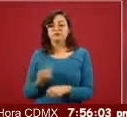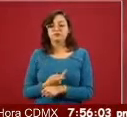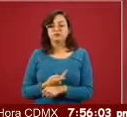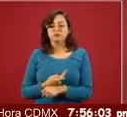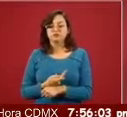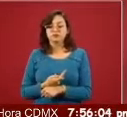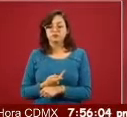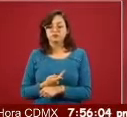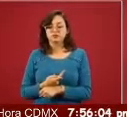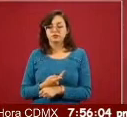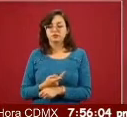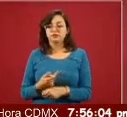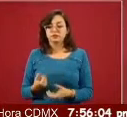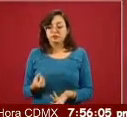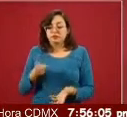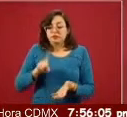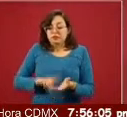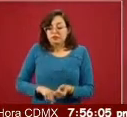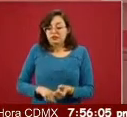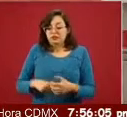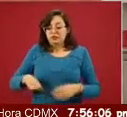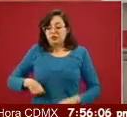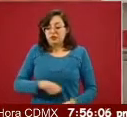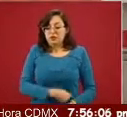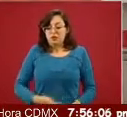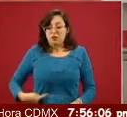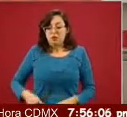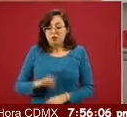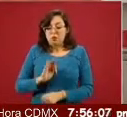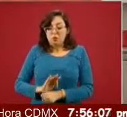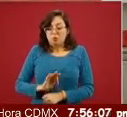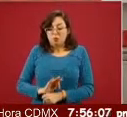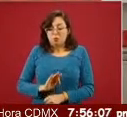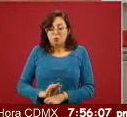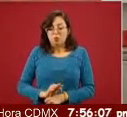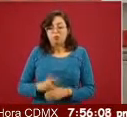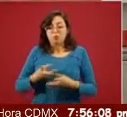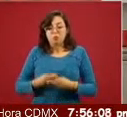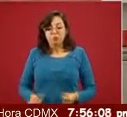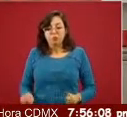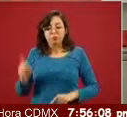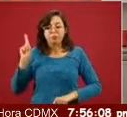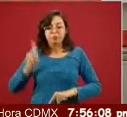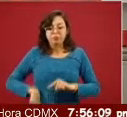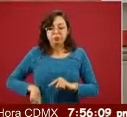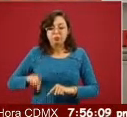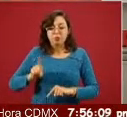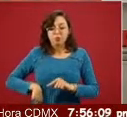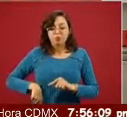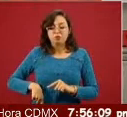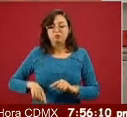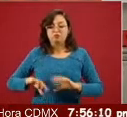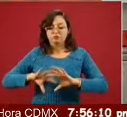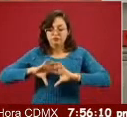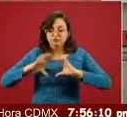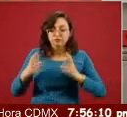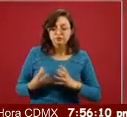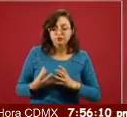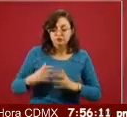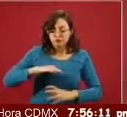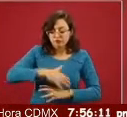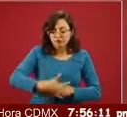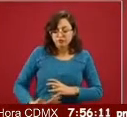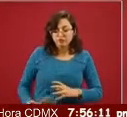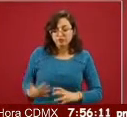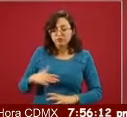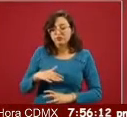de una sustancia protectora de la mucosa del estómago, le llamamos mucosa a la cobertura interna de algunos